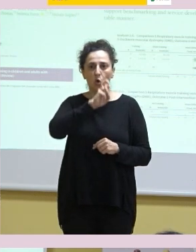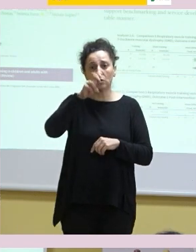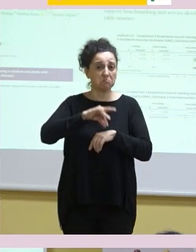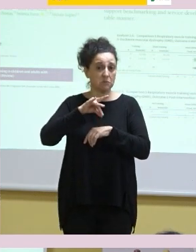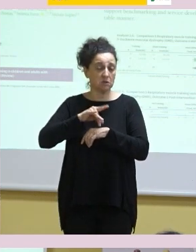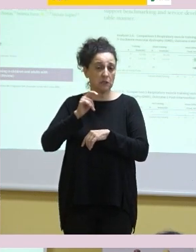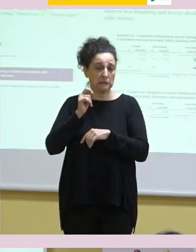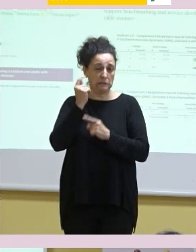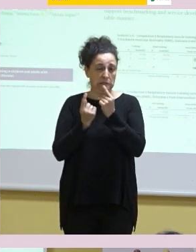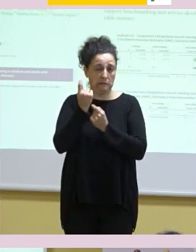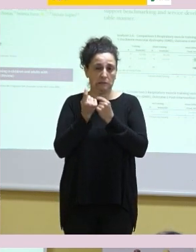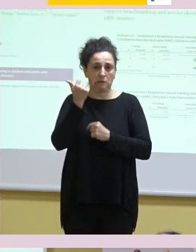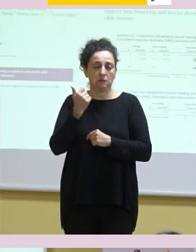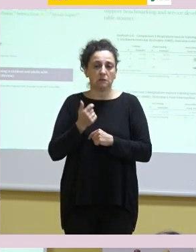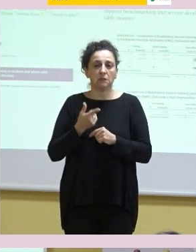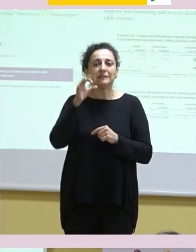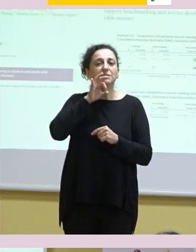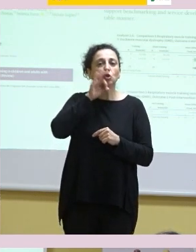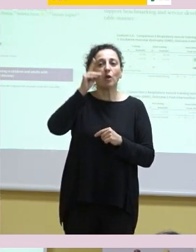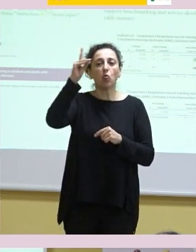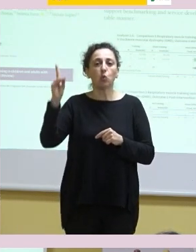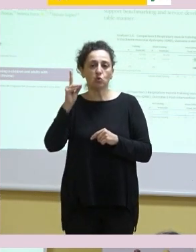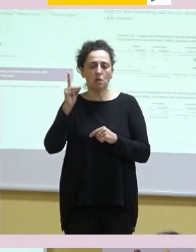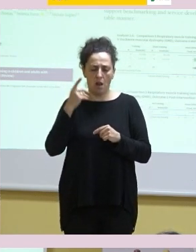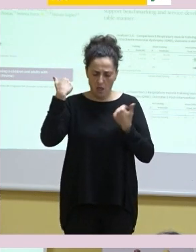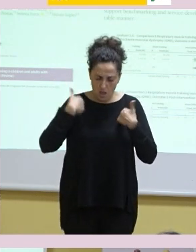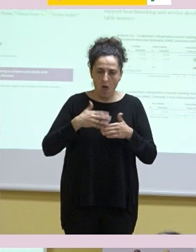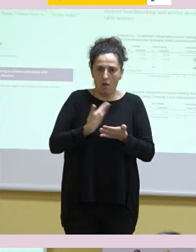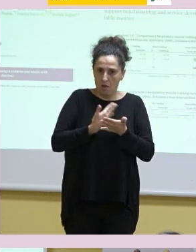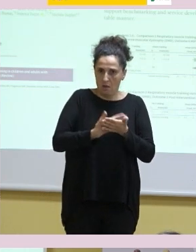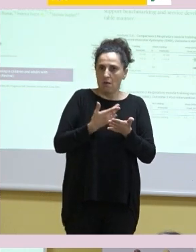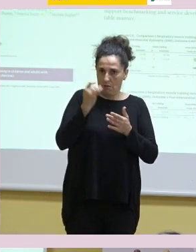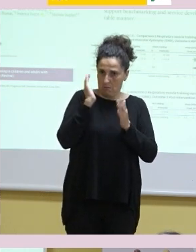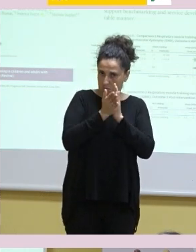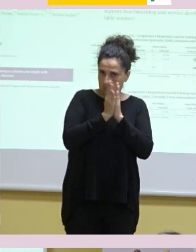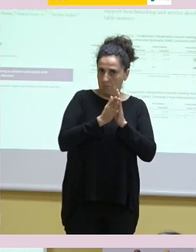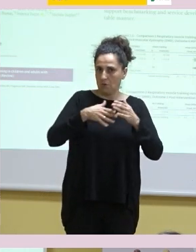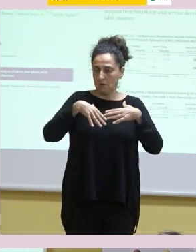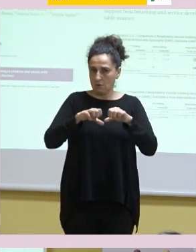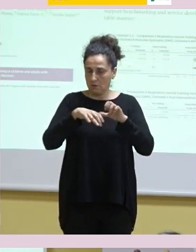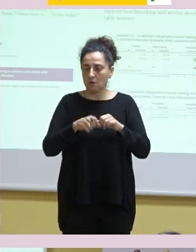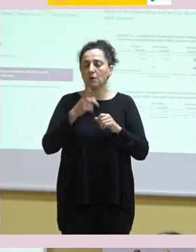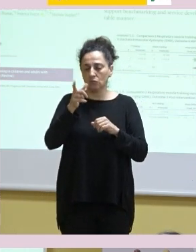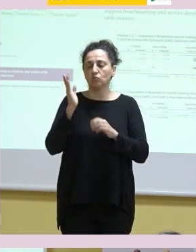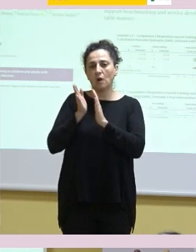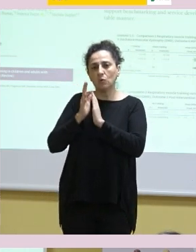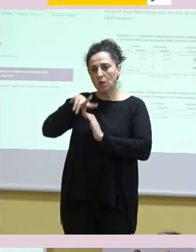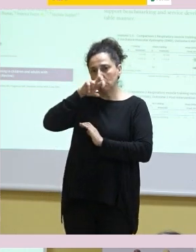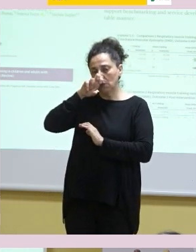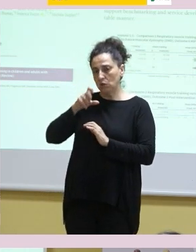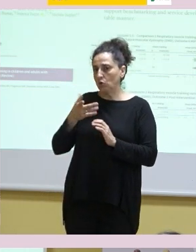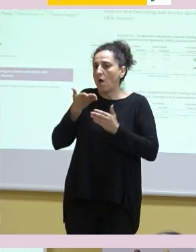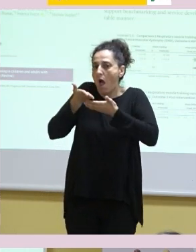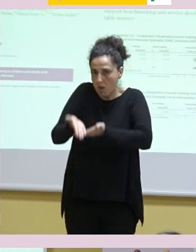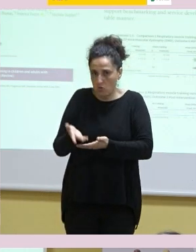como pueden ser el síndrome de Duchenne, directamente hay guías de práctica clínica que avalan que haya un terapeuta respiratorio que